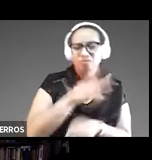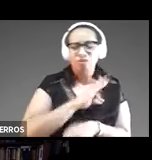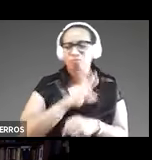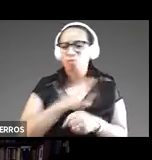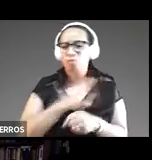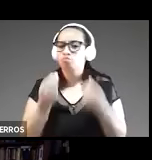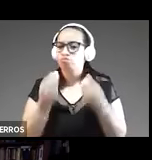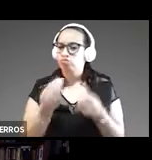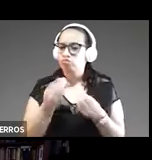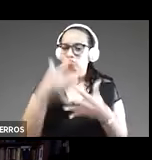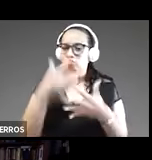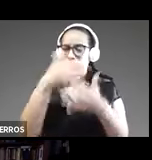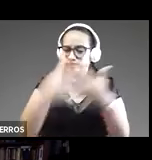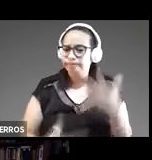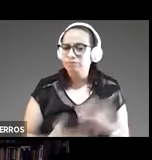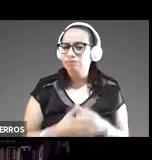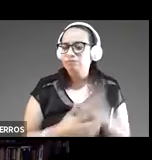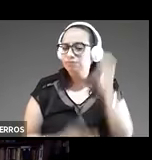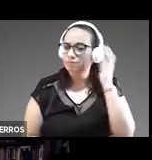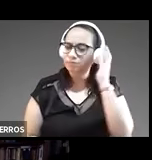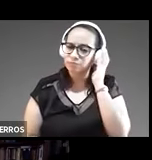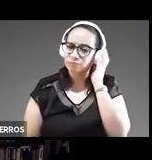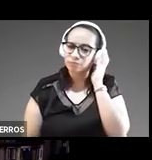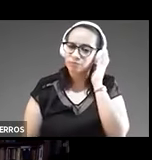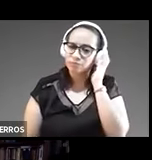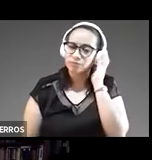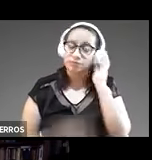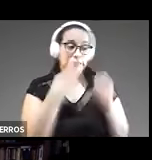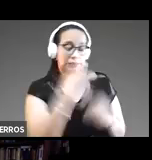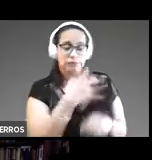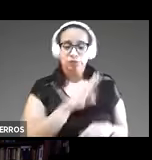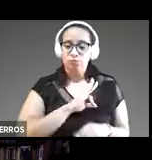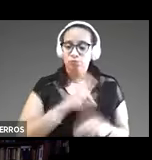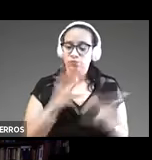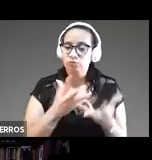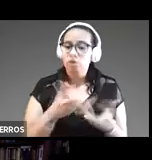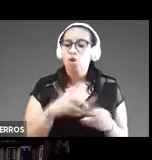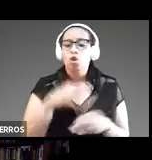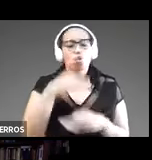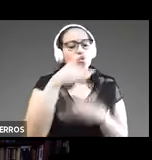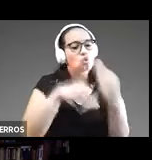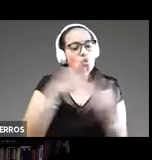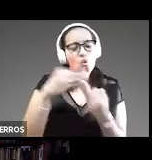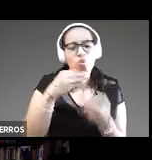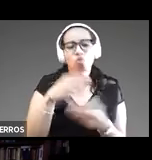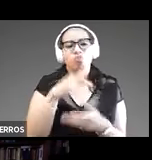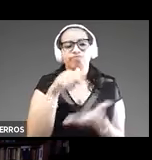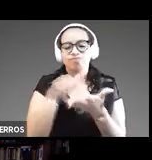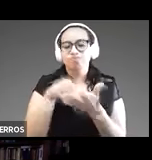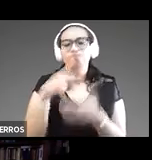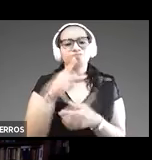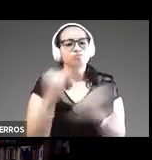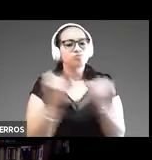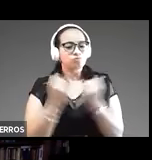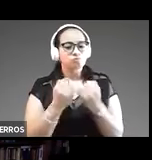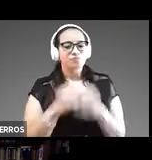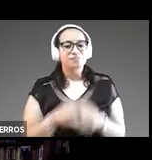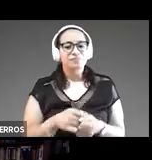las mías, pero son las que pueden estar en todas estas esferas, o que sí son las mías y que aquí